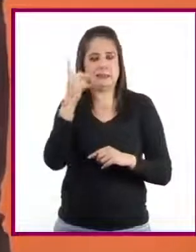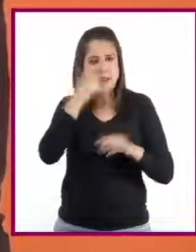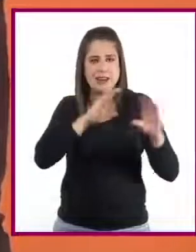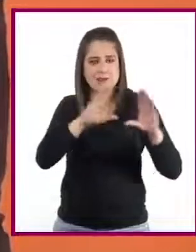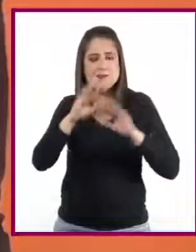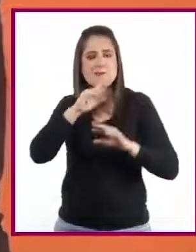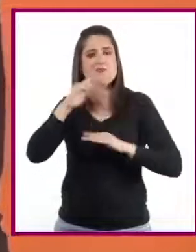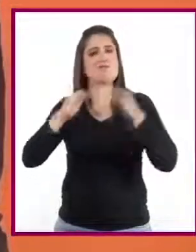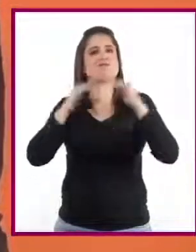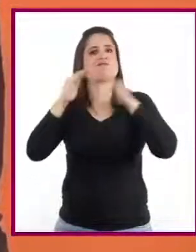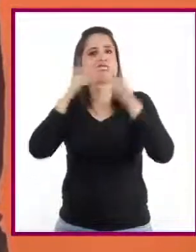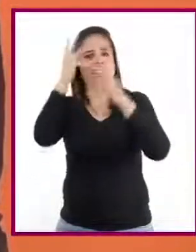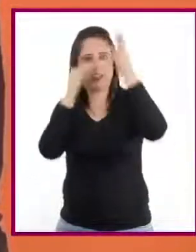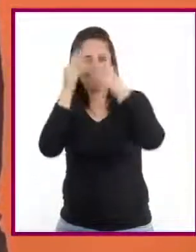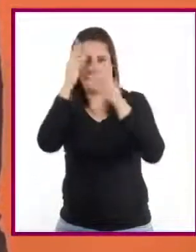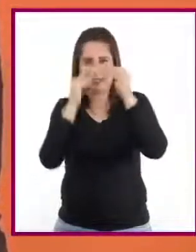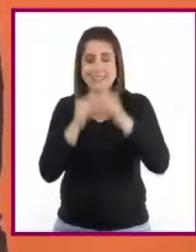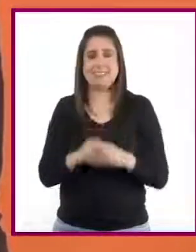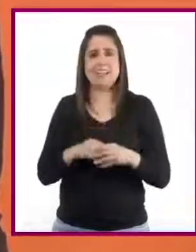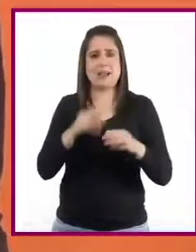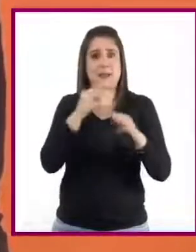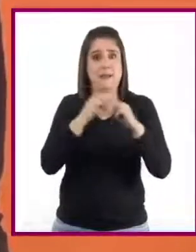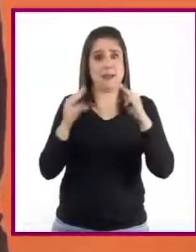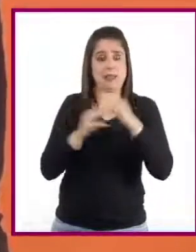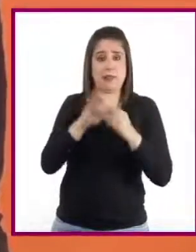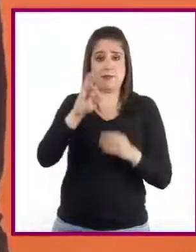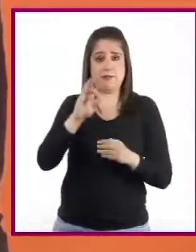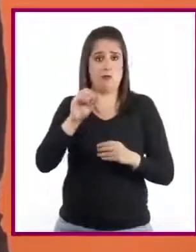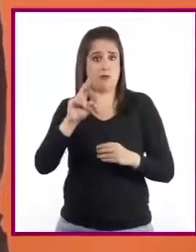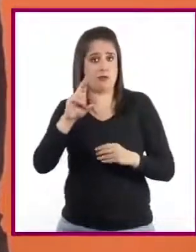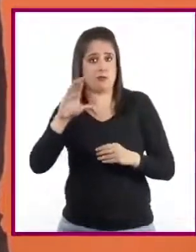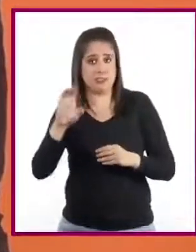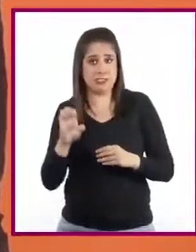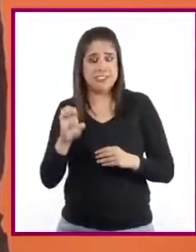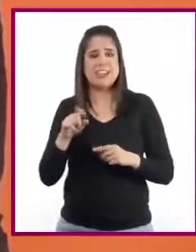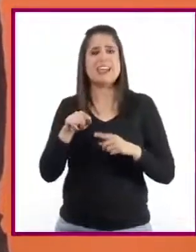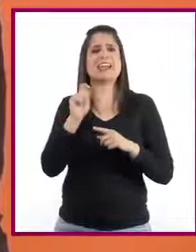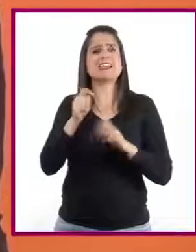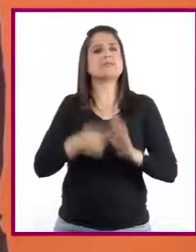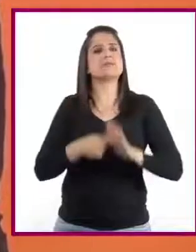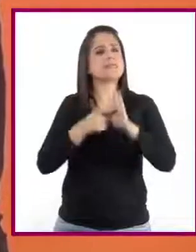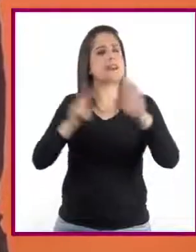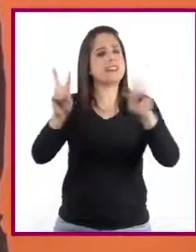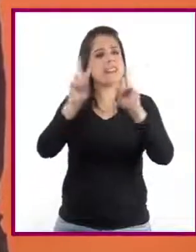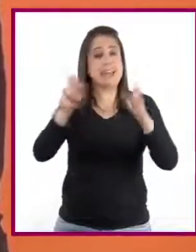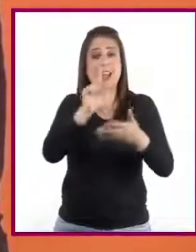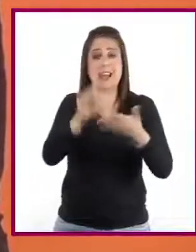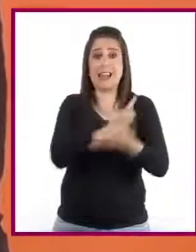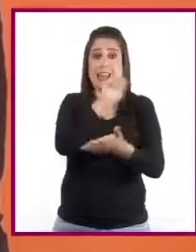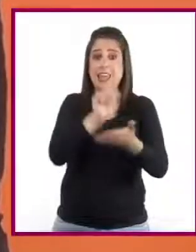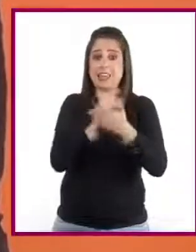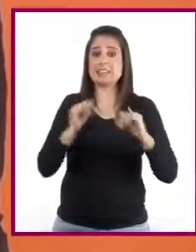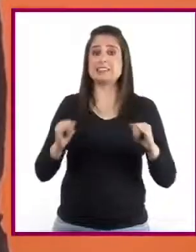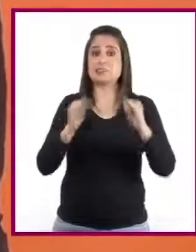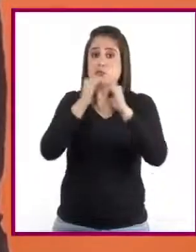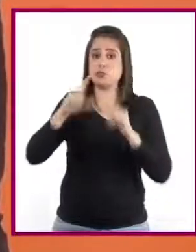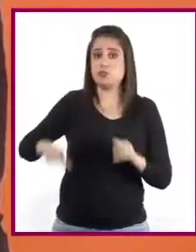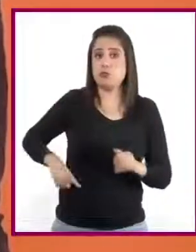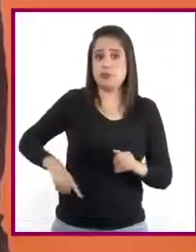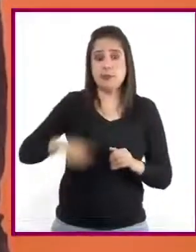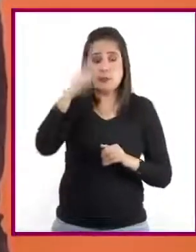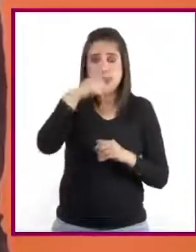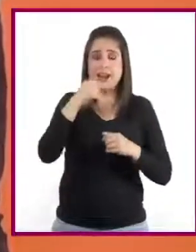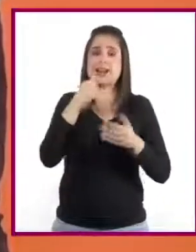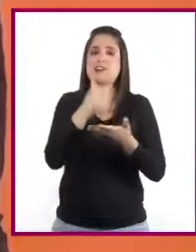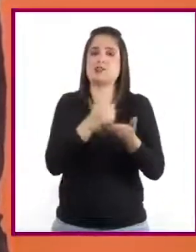los aprendizajes. La asignatura de Formación Cívica y Ética presenta el título Leyes e Instituciones para la